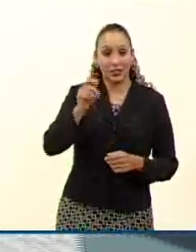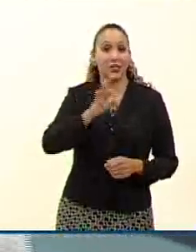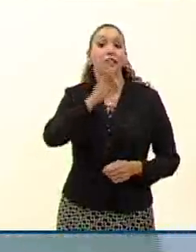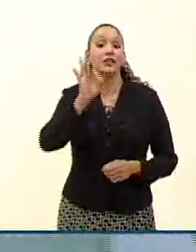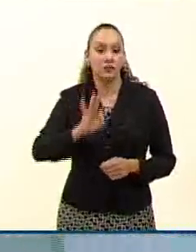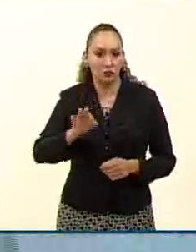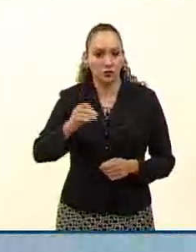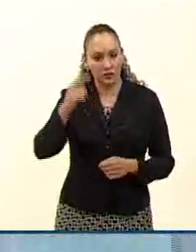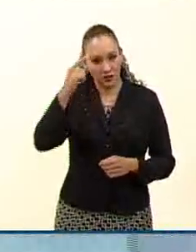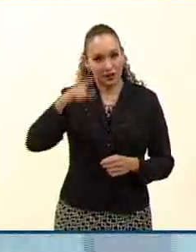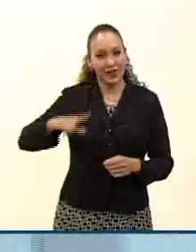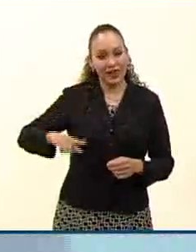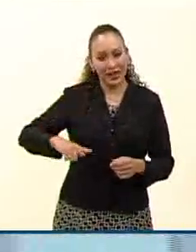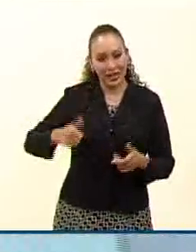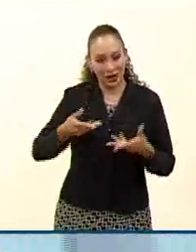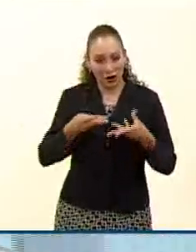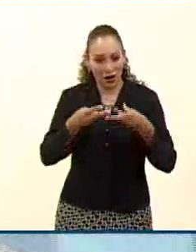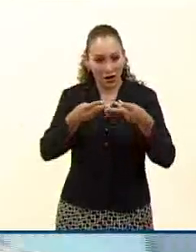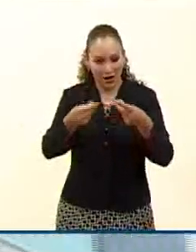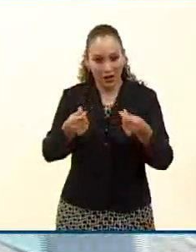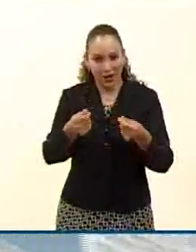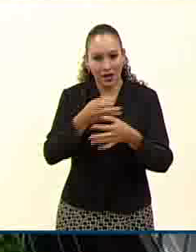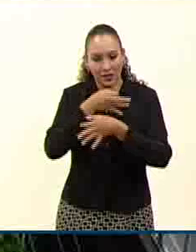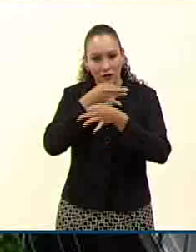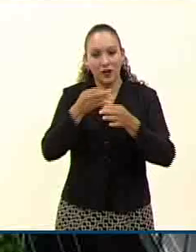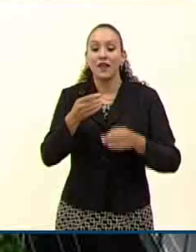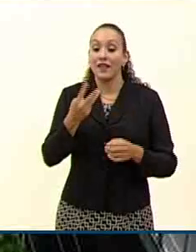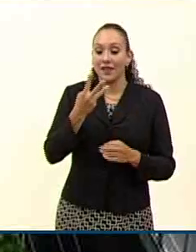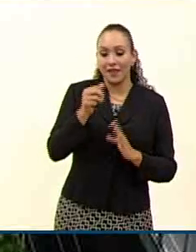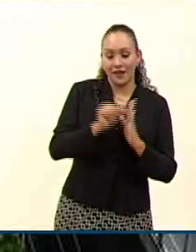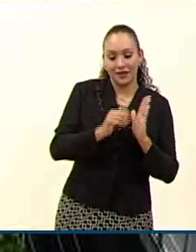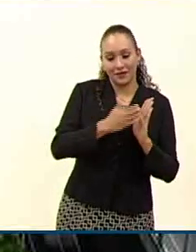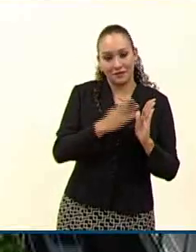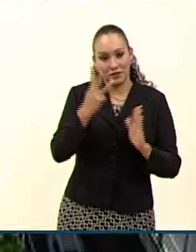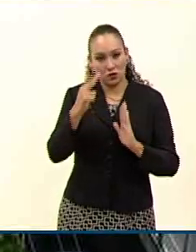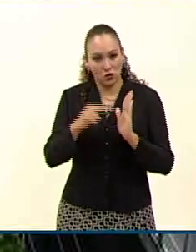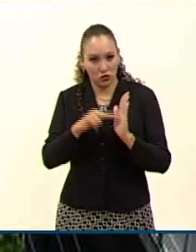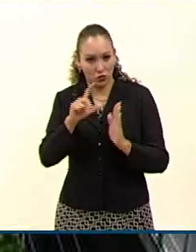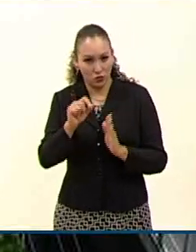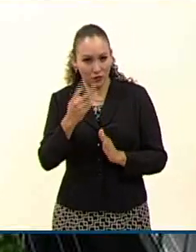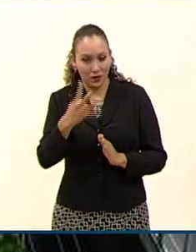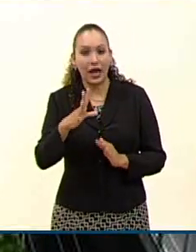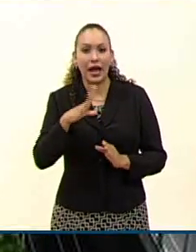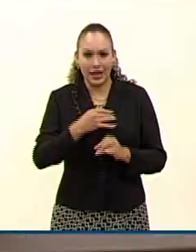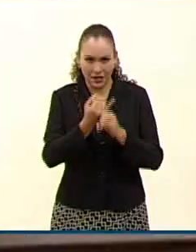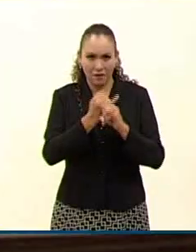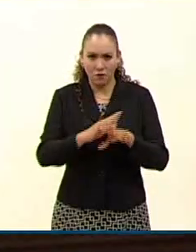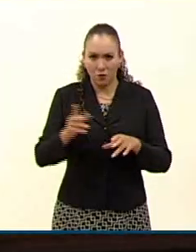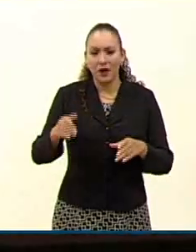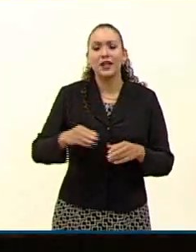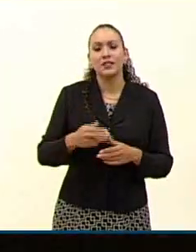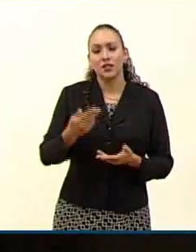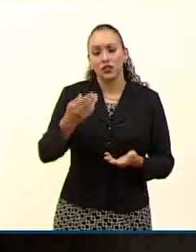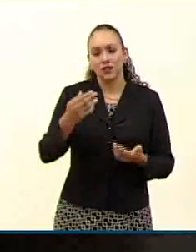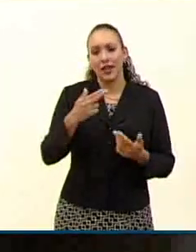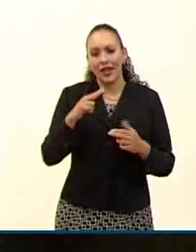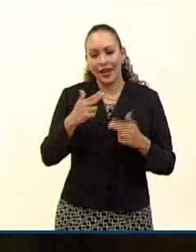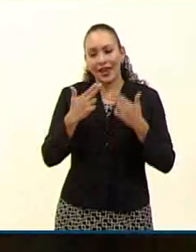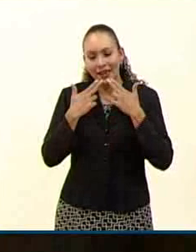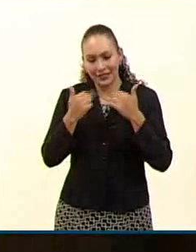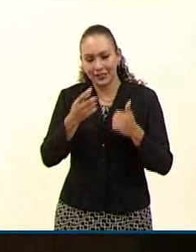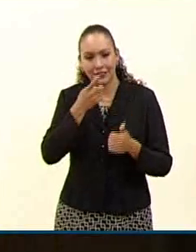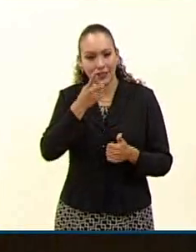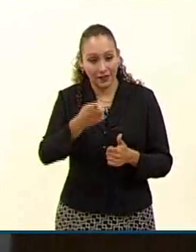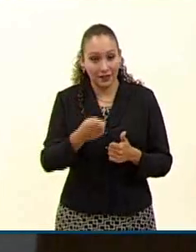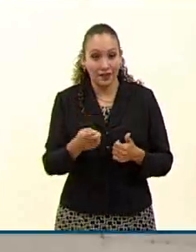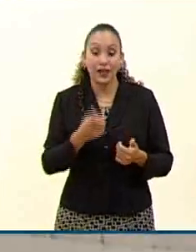gasto público durante el primer trimestre de 2024, de acuerdo con un informe de la Secretaría de Hacienda. Detalla que los ahorros